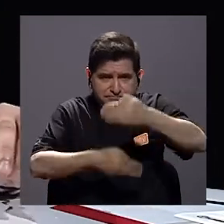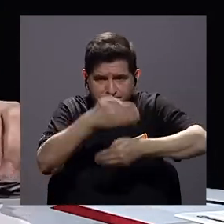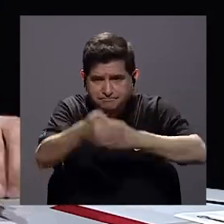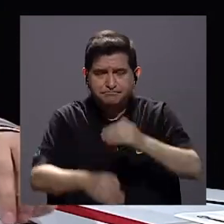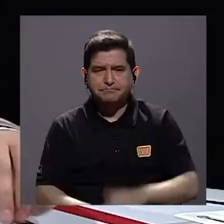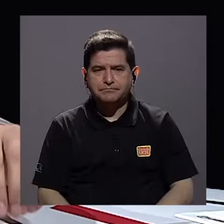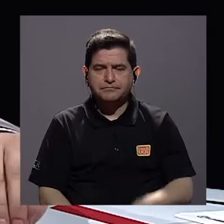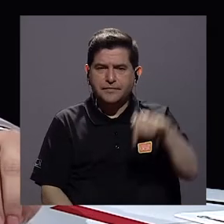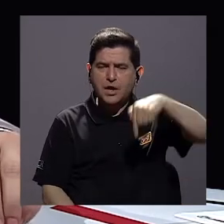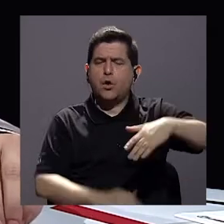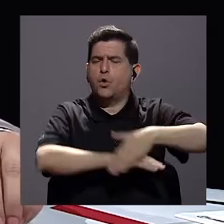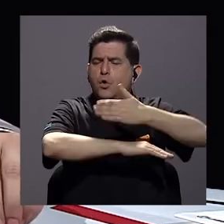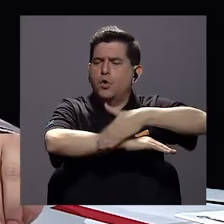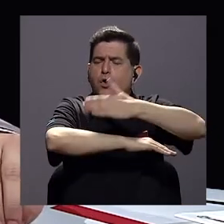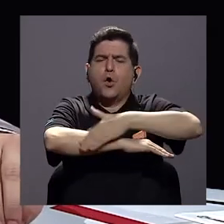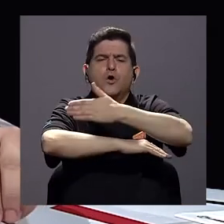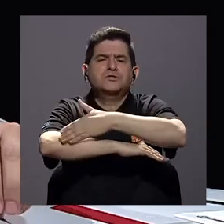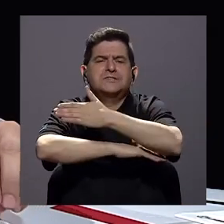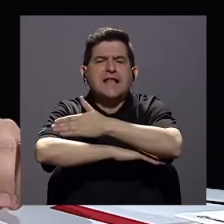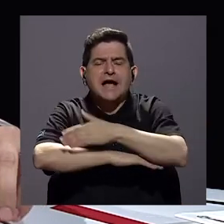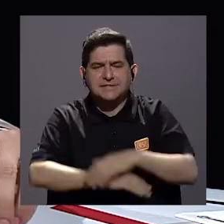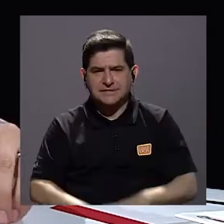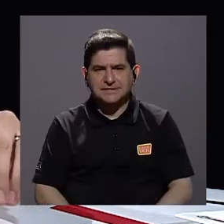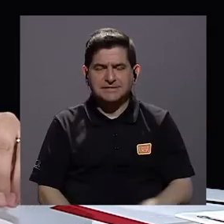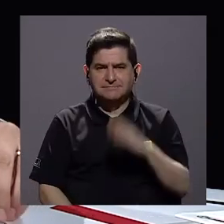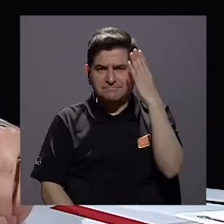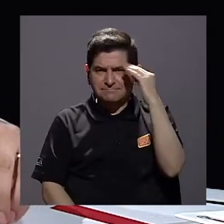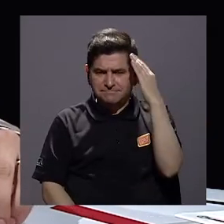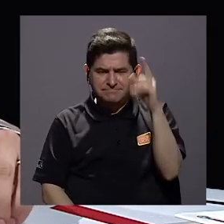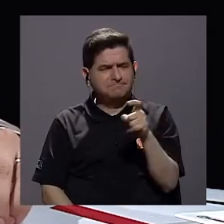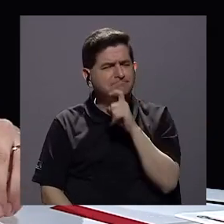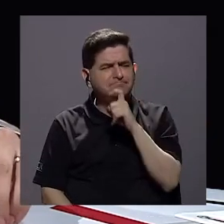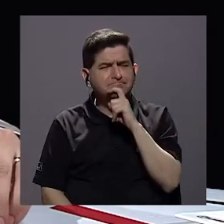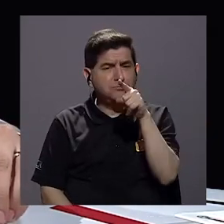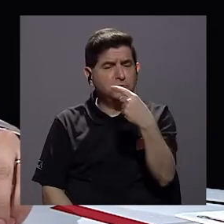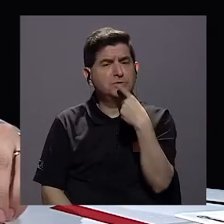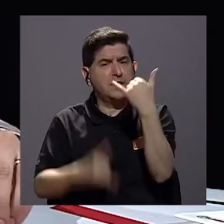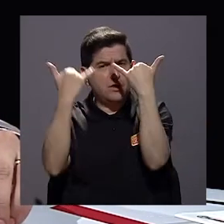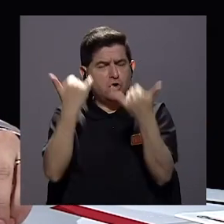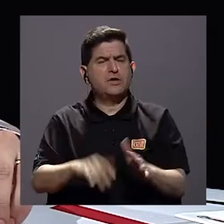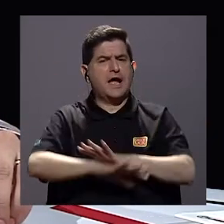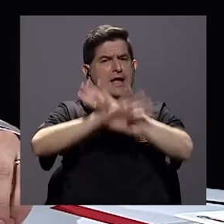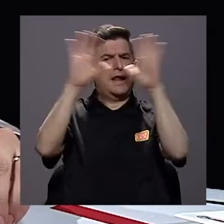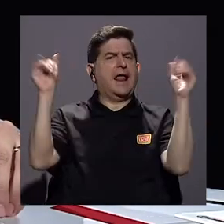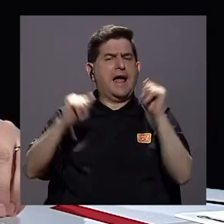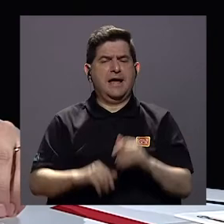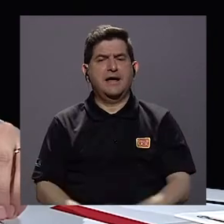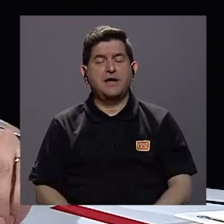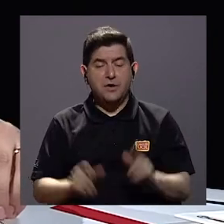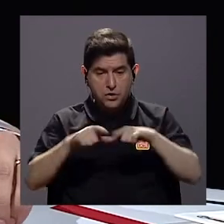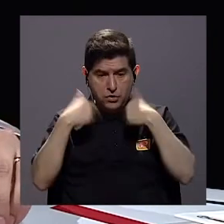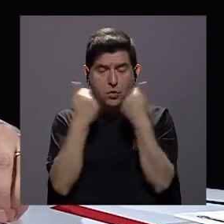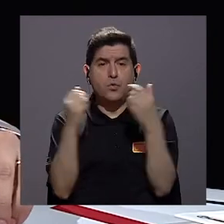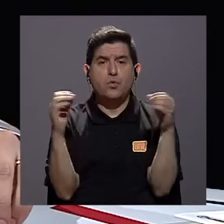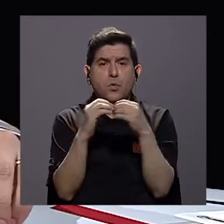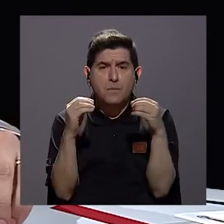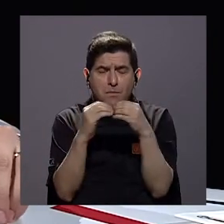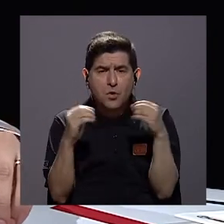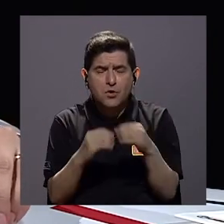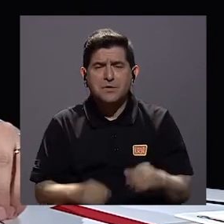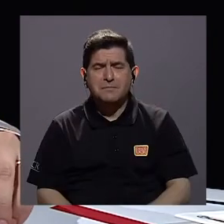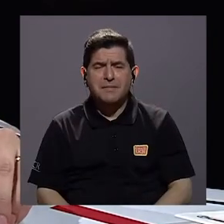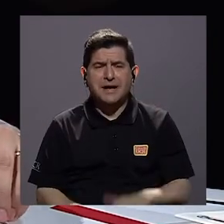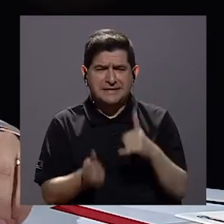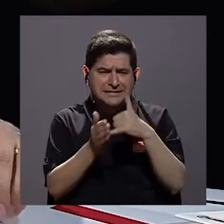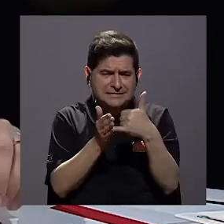gestionadas. Hoy las costas, doña Vivian, vivencian un momento muy difícil y usted lo ha dicho muy claramente, son los grupos más vulnerables